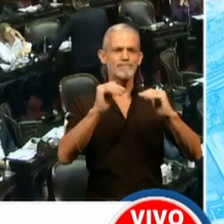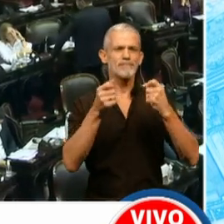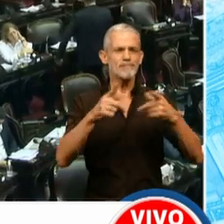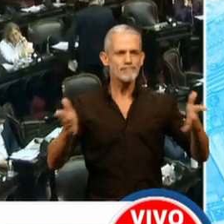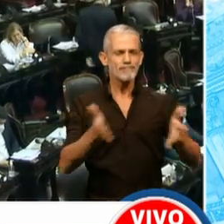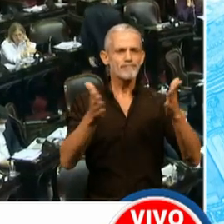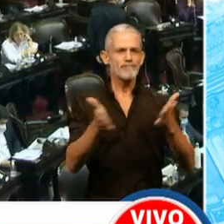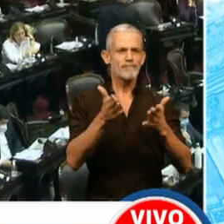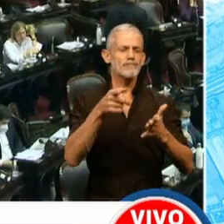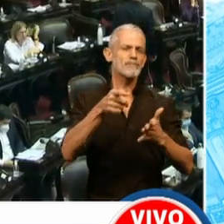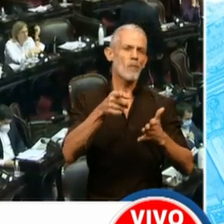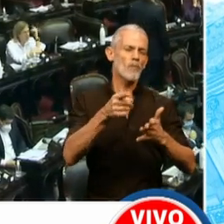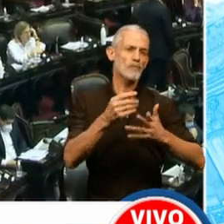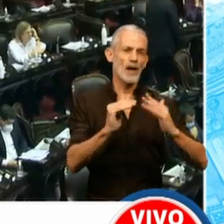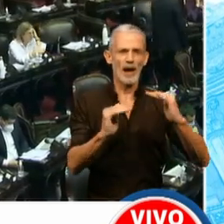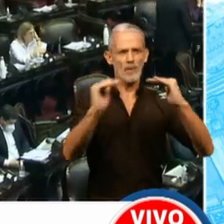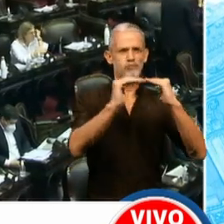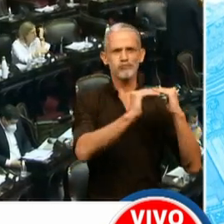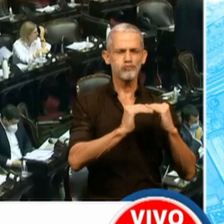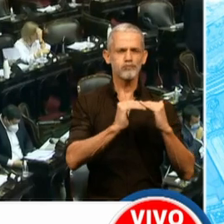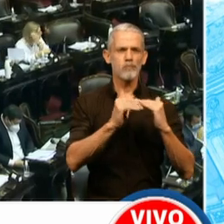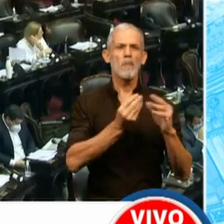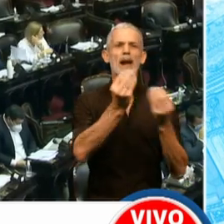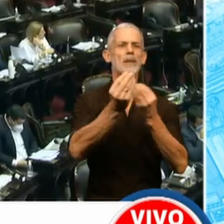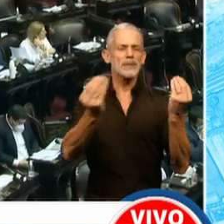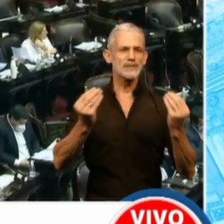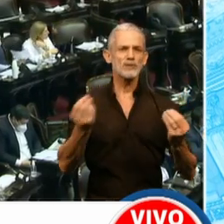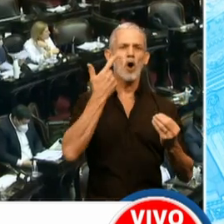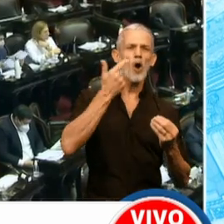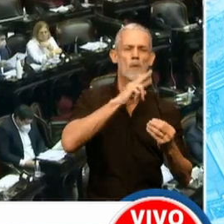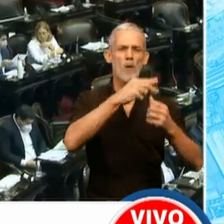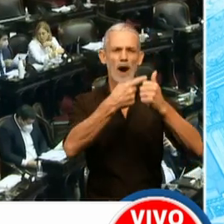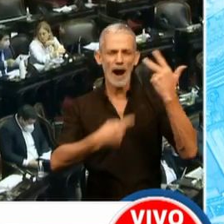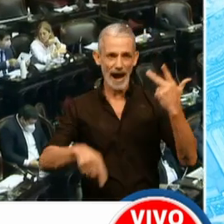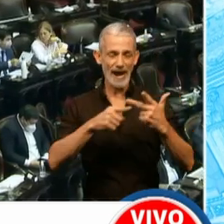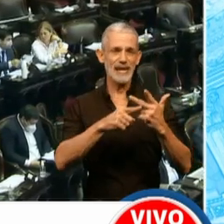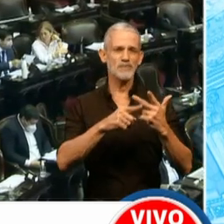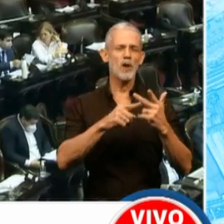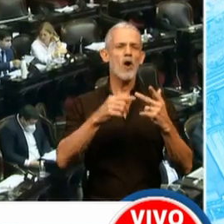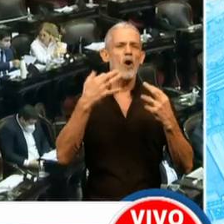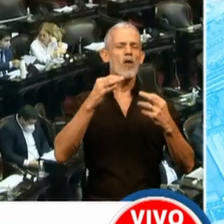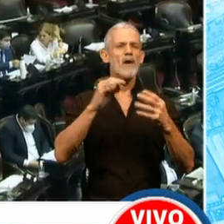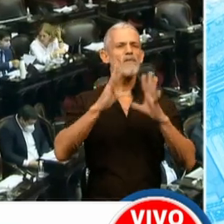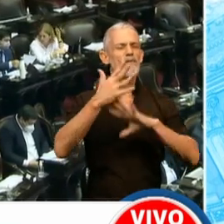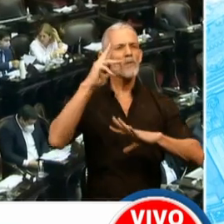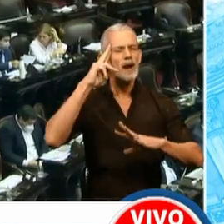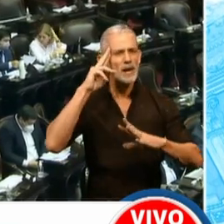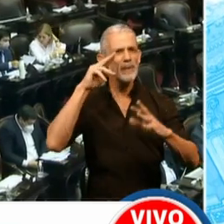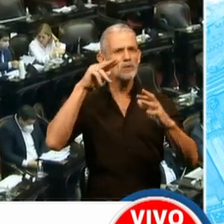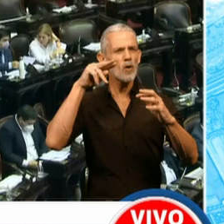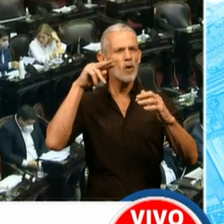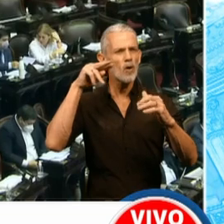promover la equidad en la representación de los géneros desde una perspectiva de